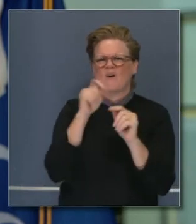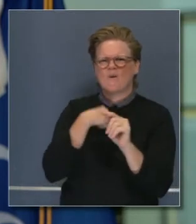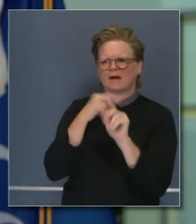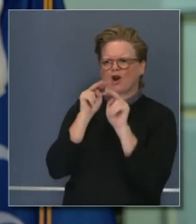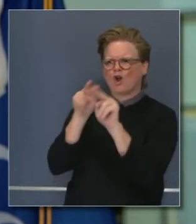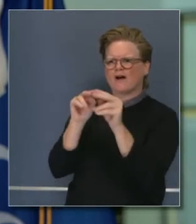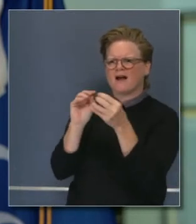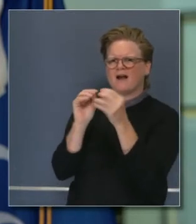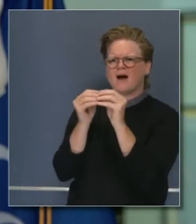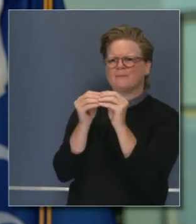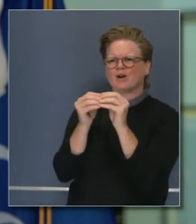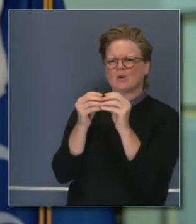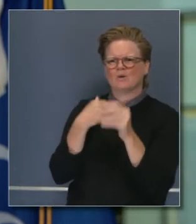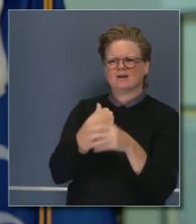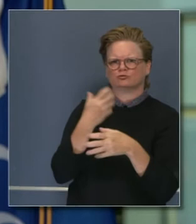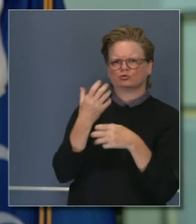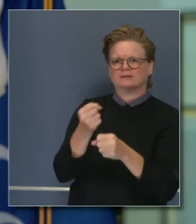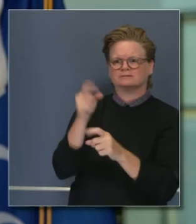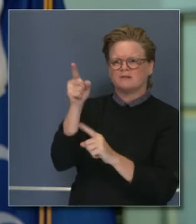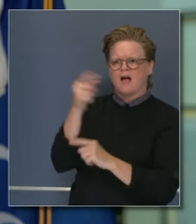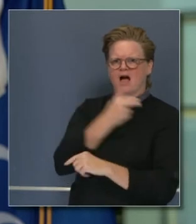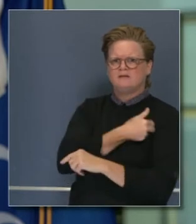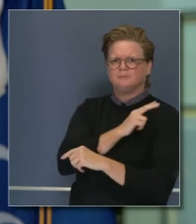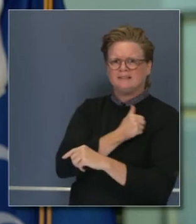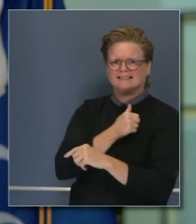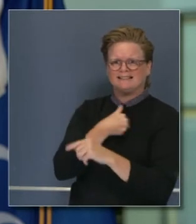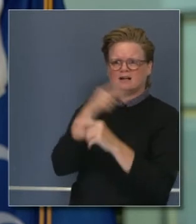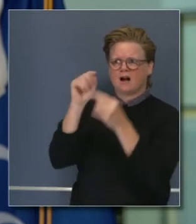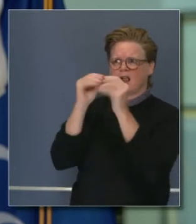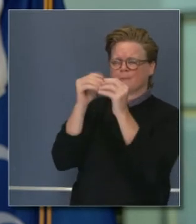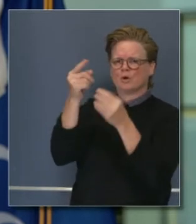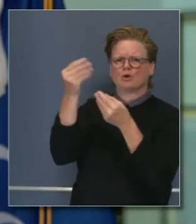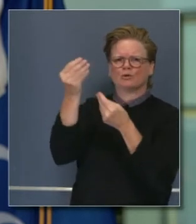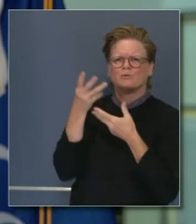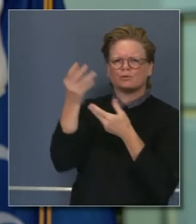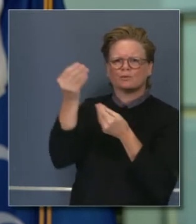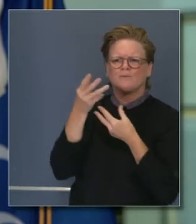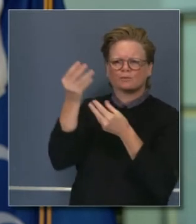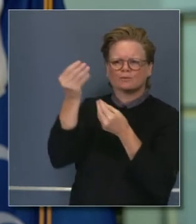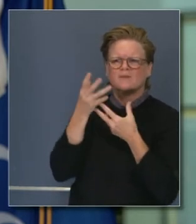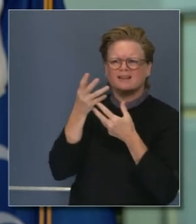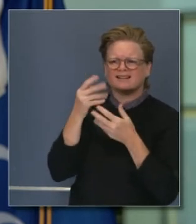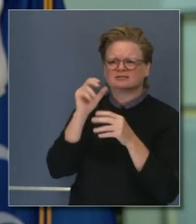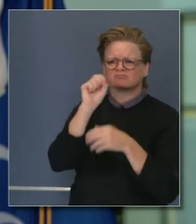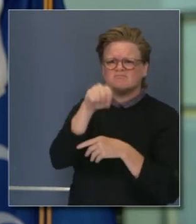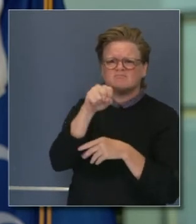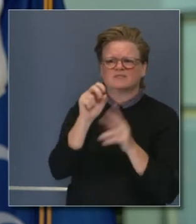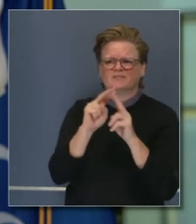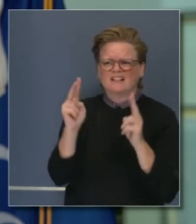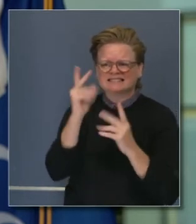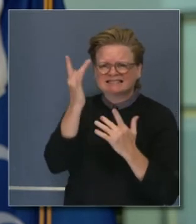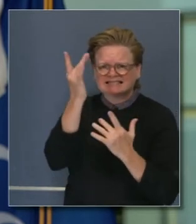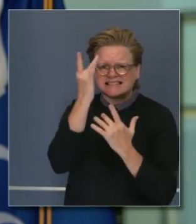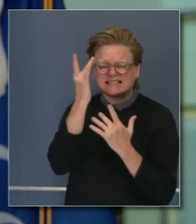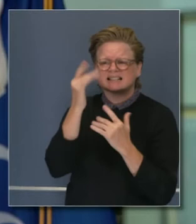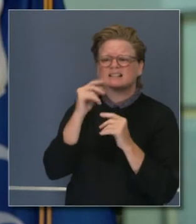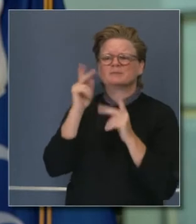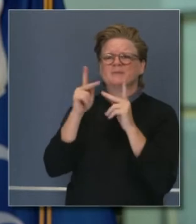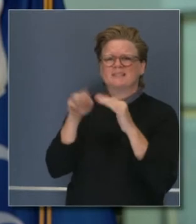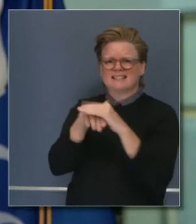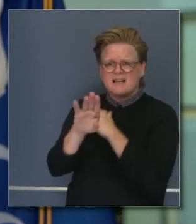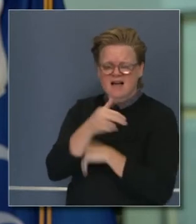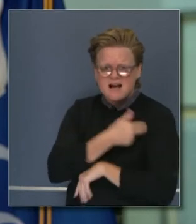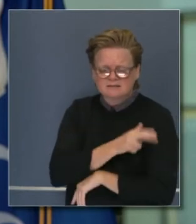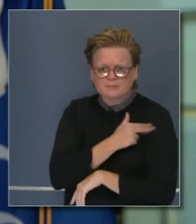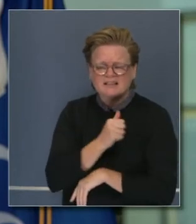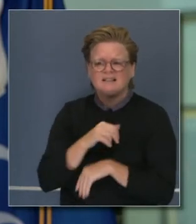cifras de hospitalización son fiables. Estas cifras no mienten. Personas que están muy enfermas en California, afortunadamente,